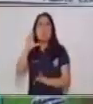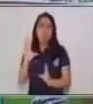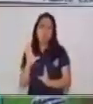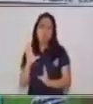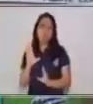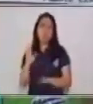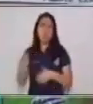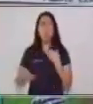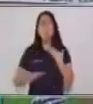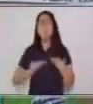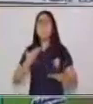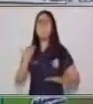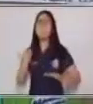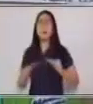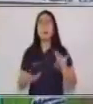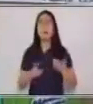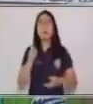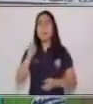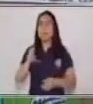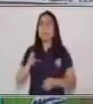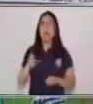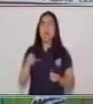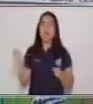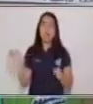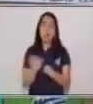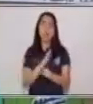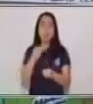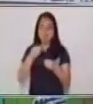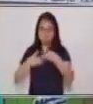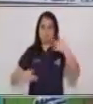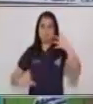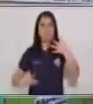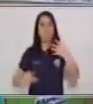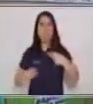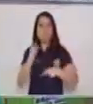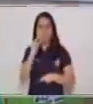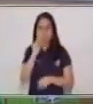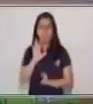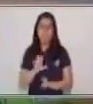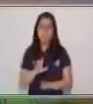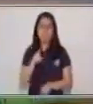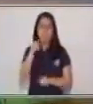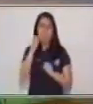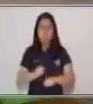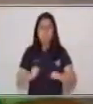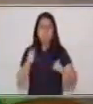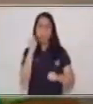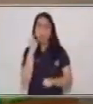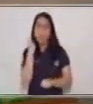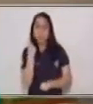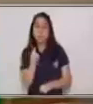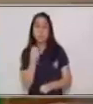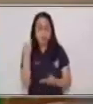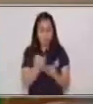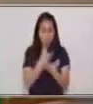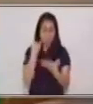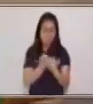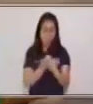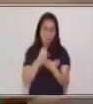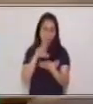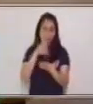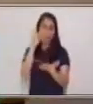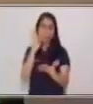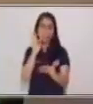todo, ¿sí? Puedes copiar el poema que más te guste, el poema. Acuérdate que la poesía es el género,